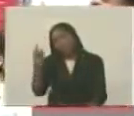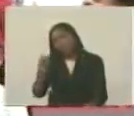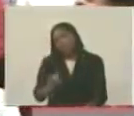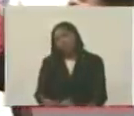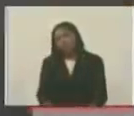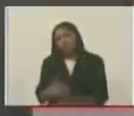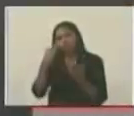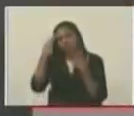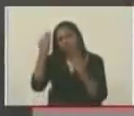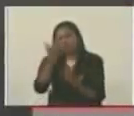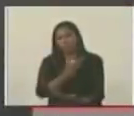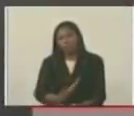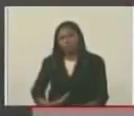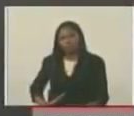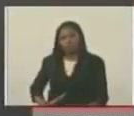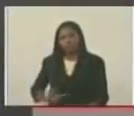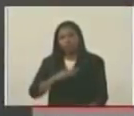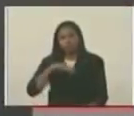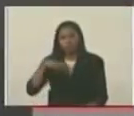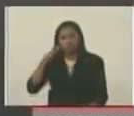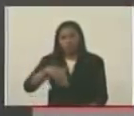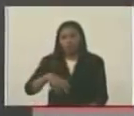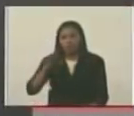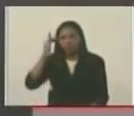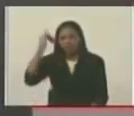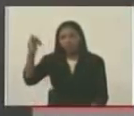Saludos, presidente. Aquí estamos en Yaracuy.